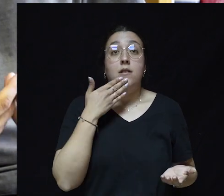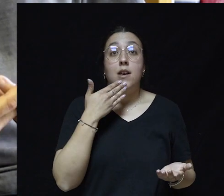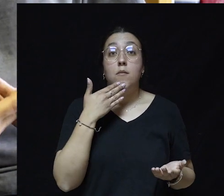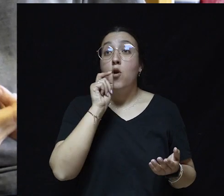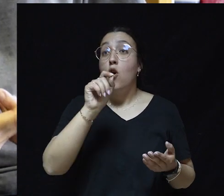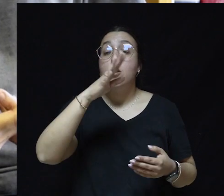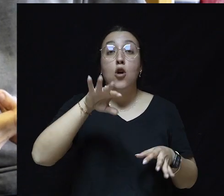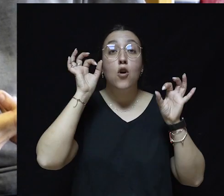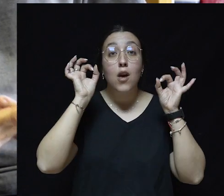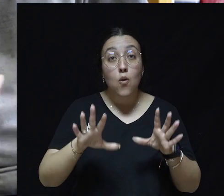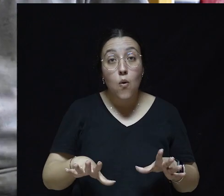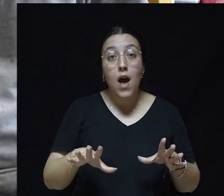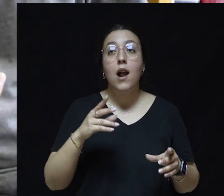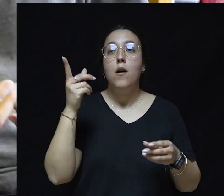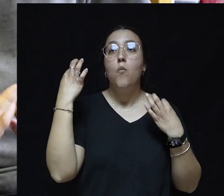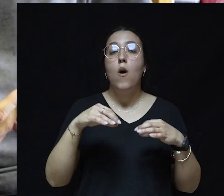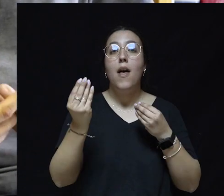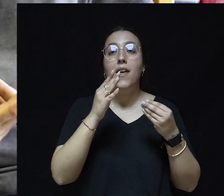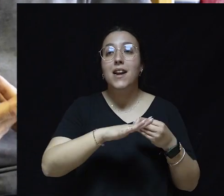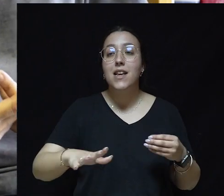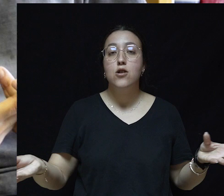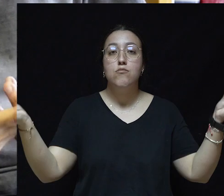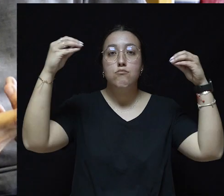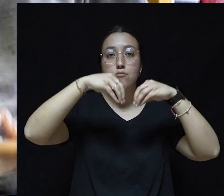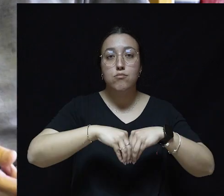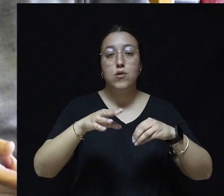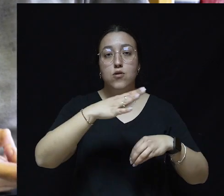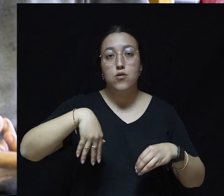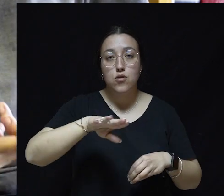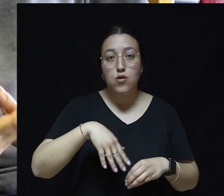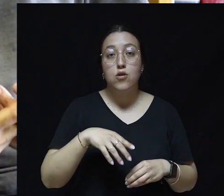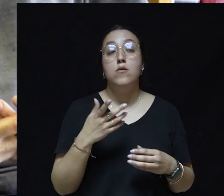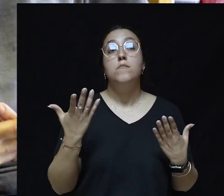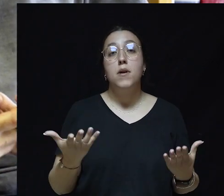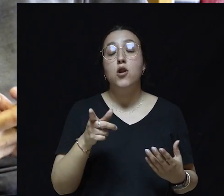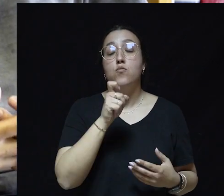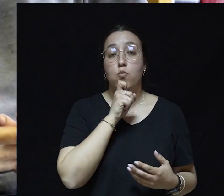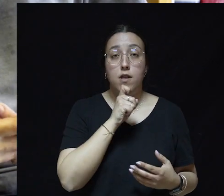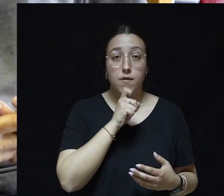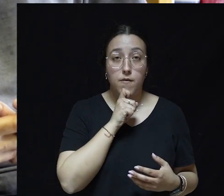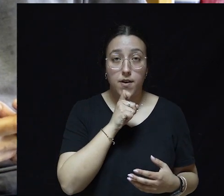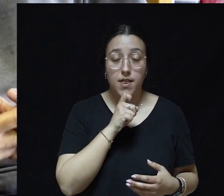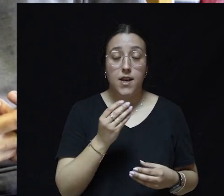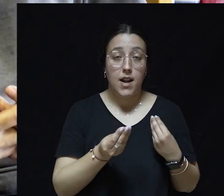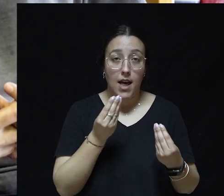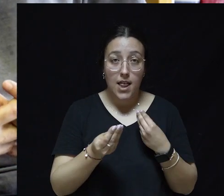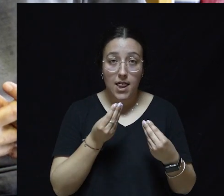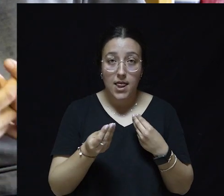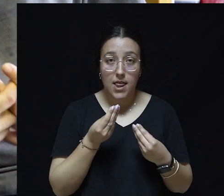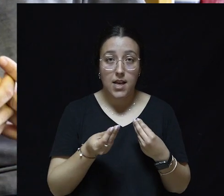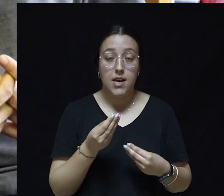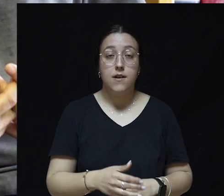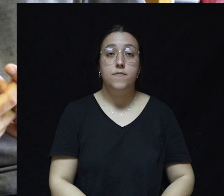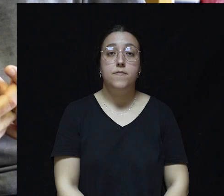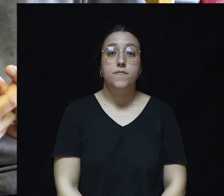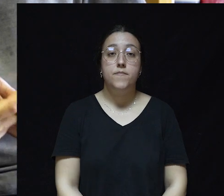piensa y también los profesionales de la educación, ¿no? Entonces, para hacer eso tendría que haber un gran